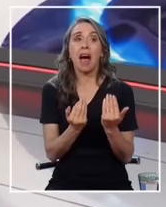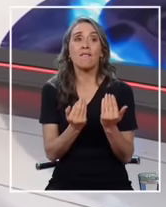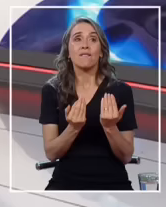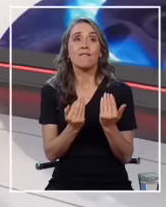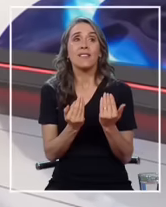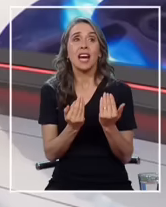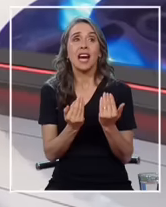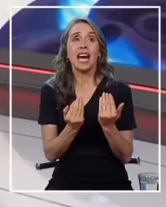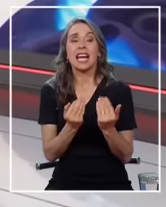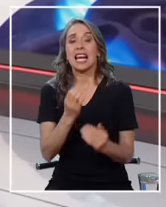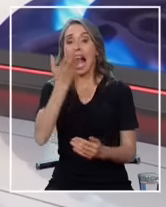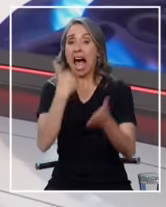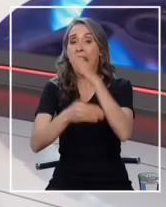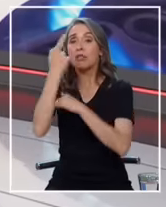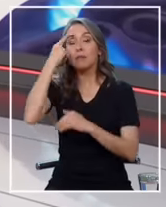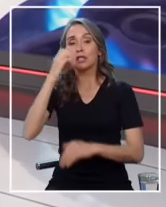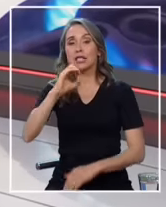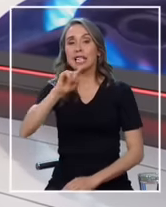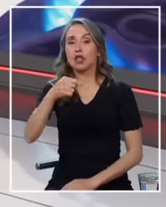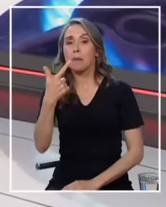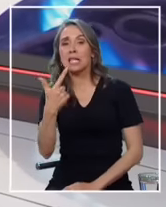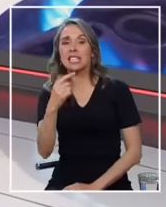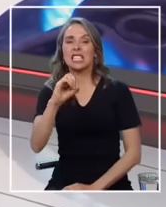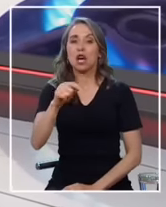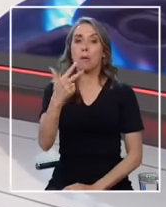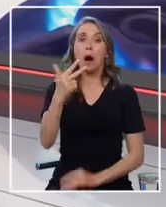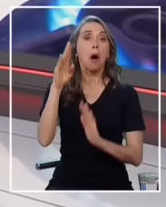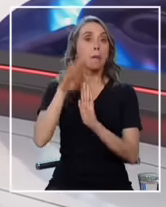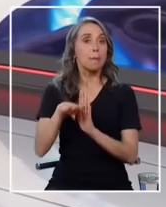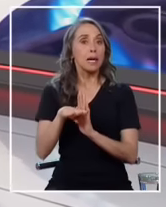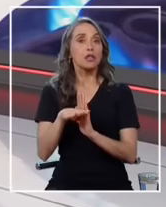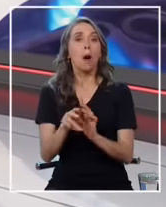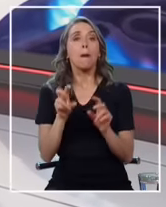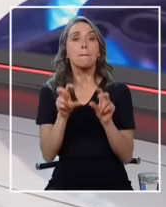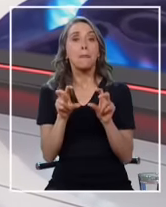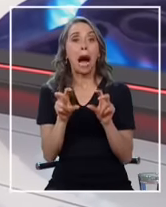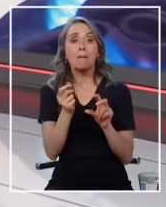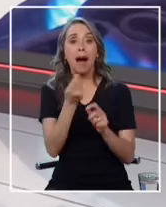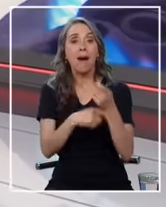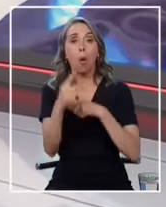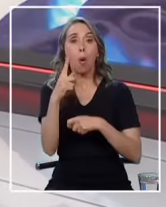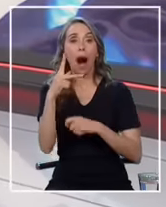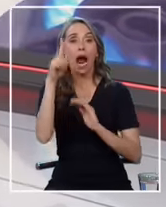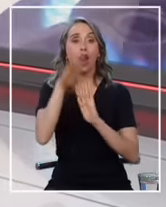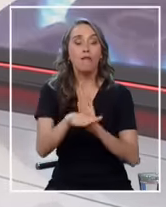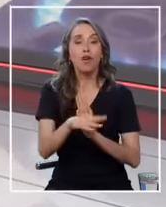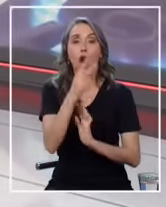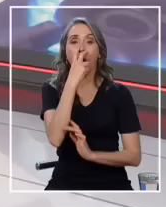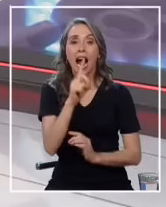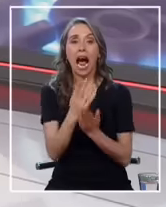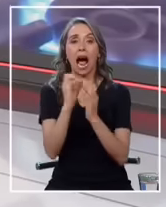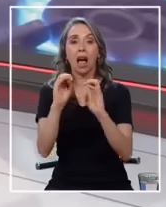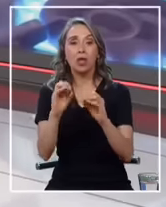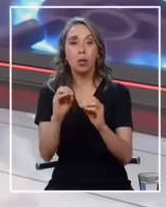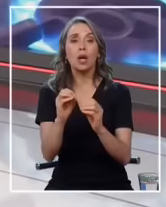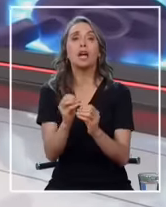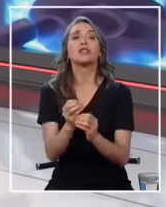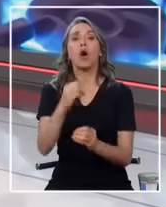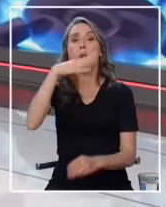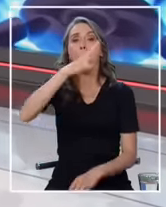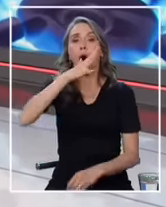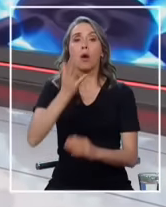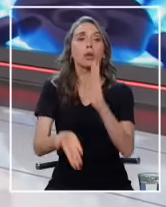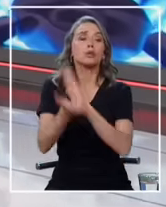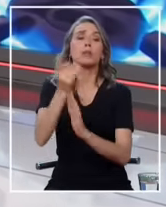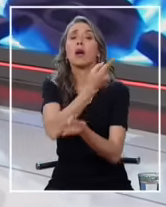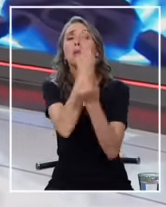llegó hasta la expectativa hasta 0,7. Sí, 0,7, 0,8. Bueno, alimentos como las papas bajaron, pero el gas, la educación y los servicios subieron. La pregunta